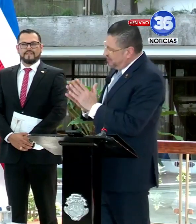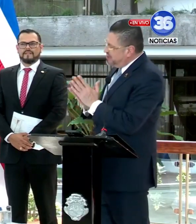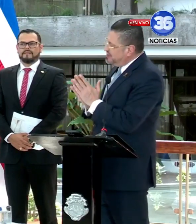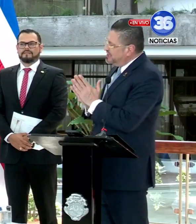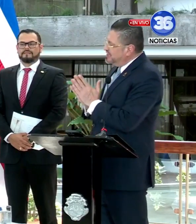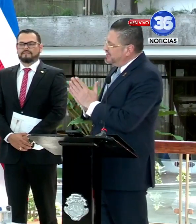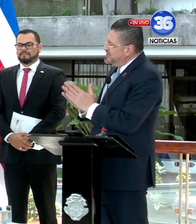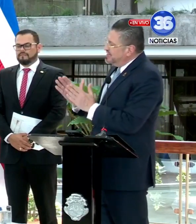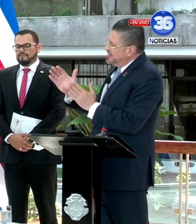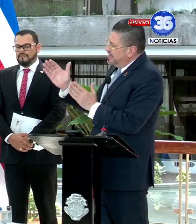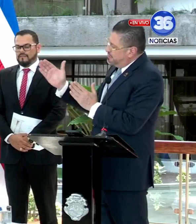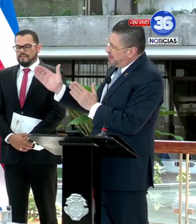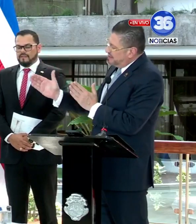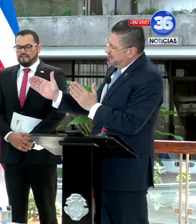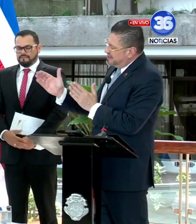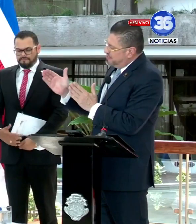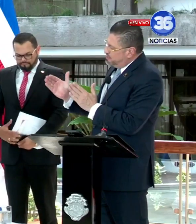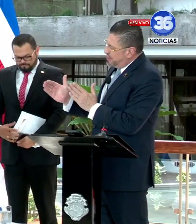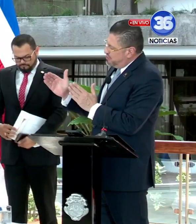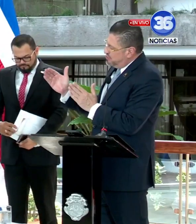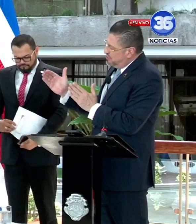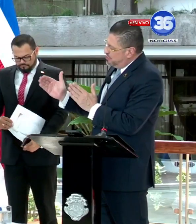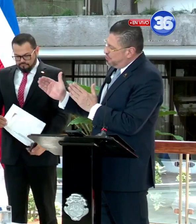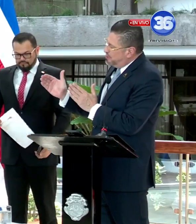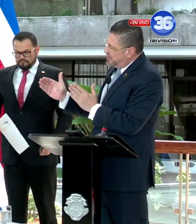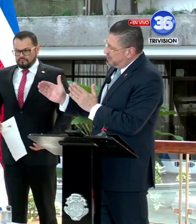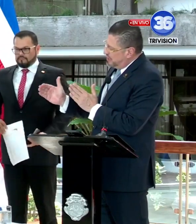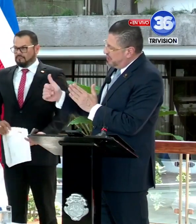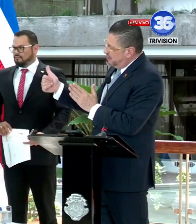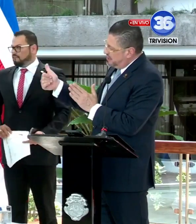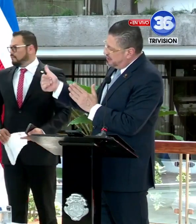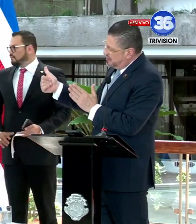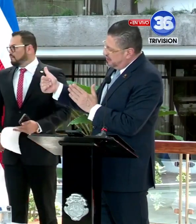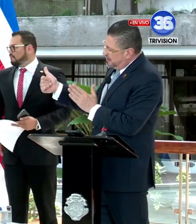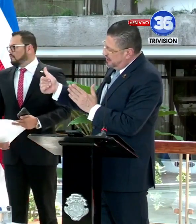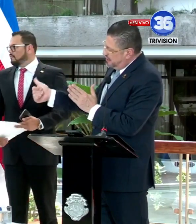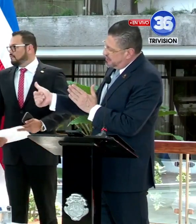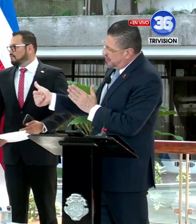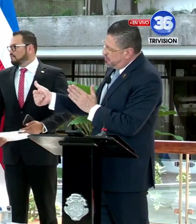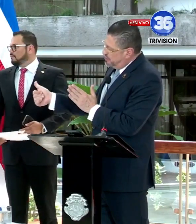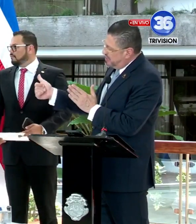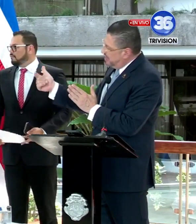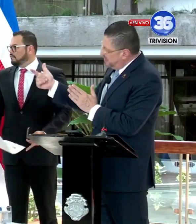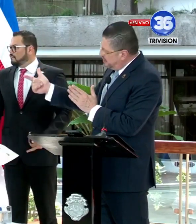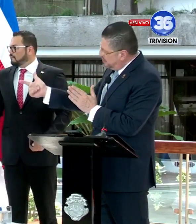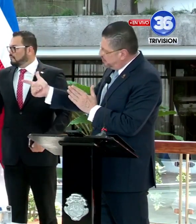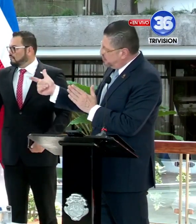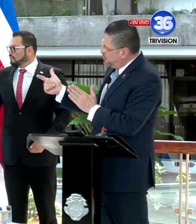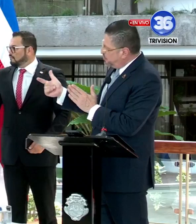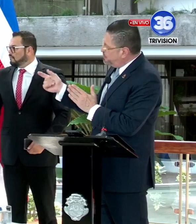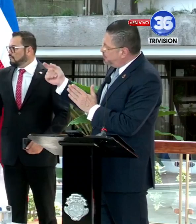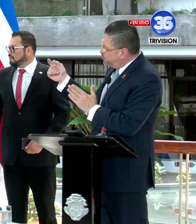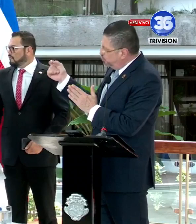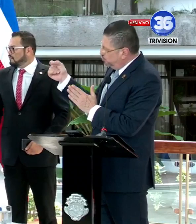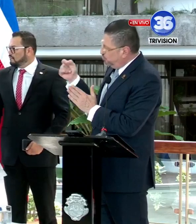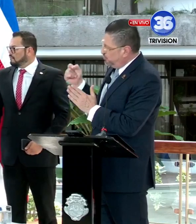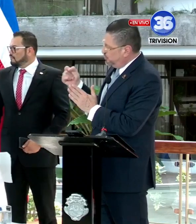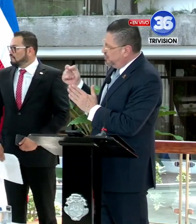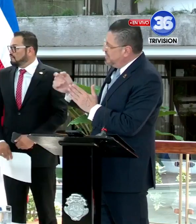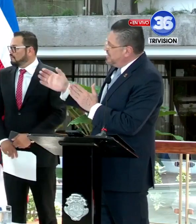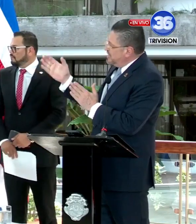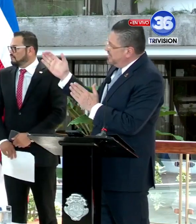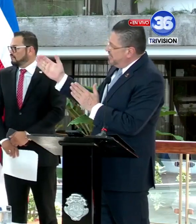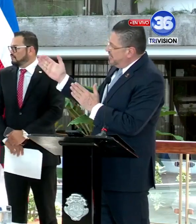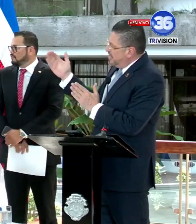fórmula establecida en base al desempeño de Recope, que tiene que ver el mercado mundial y el desempeño de Recope. Correcto.